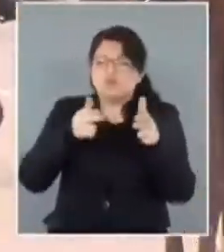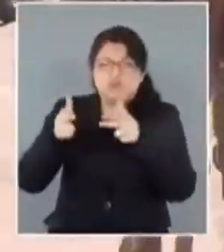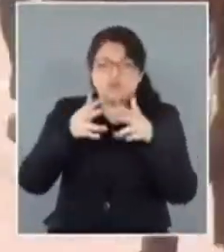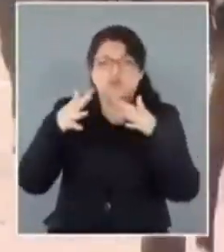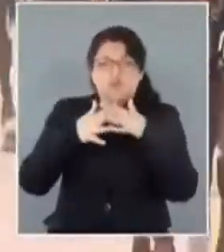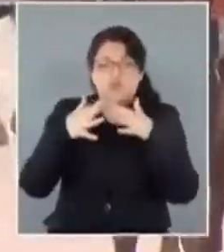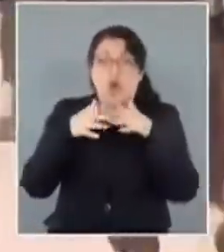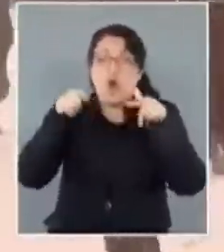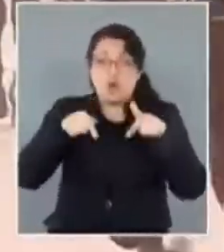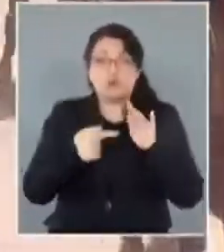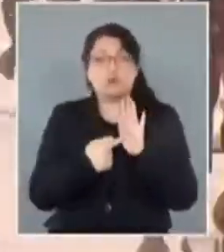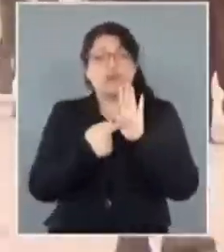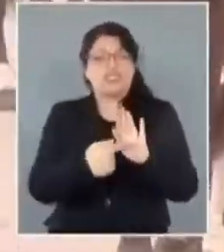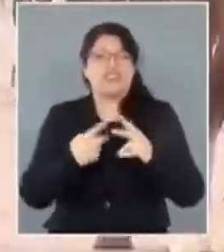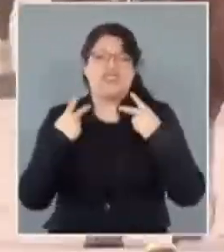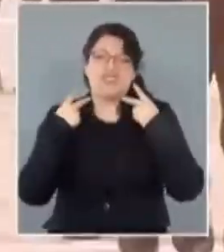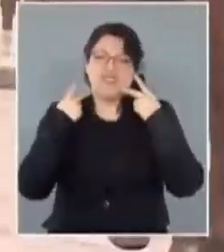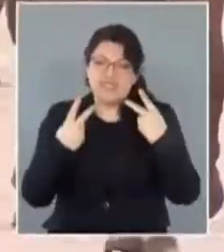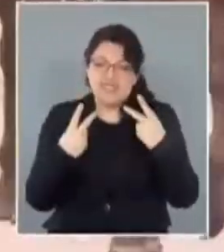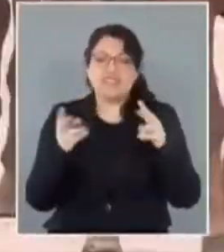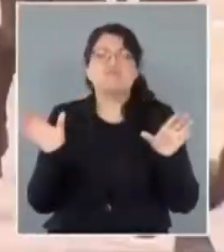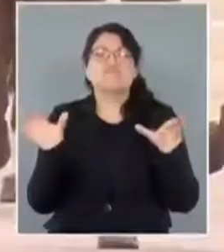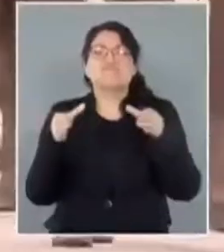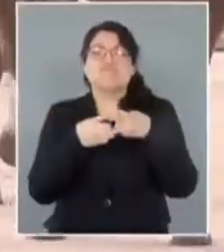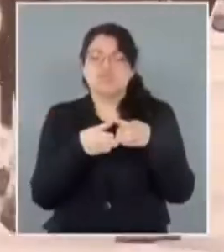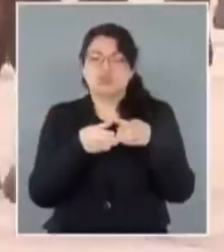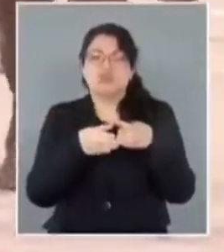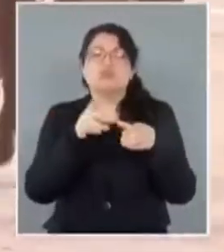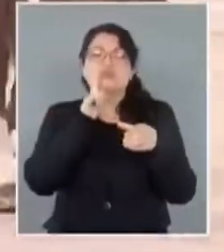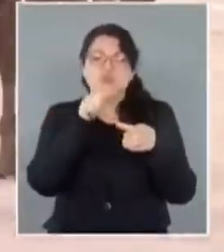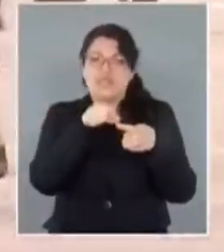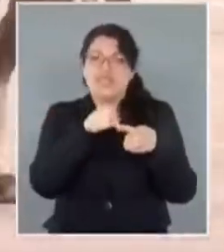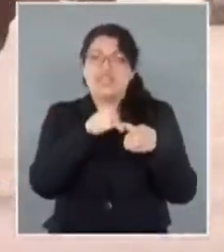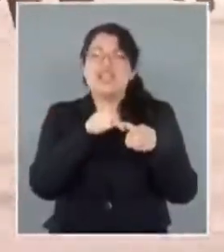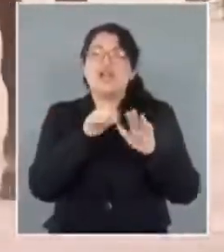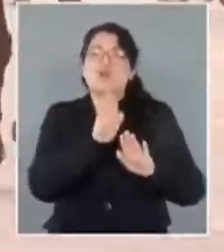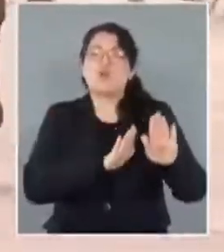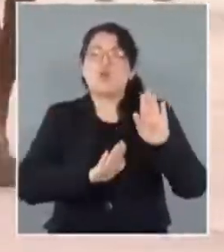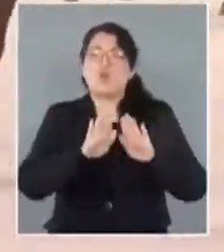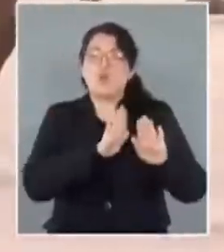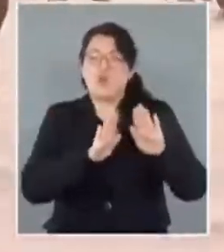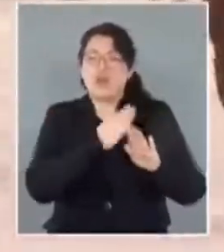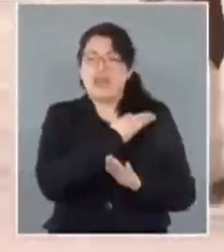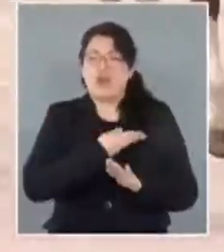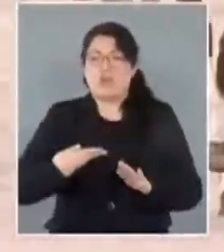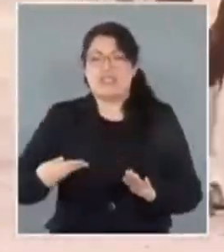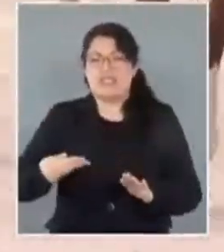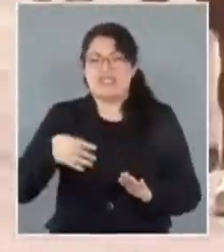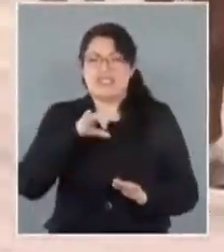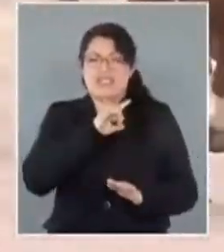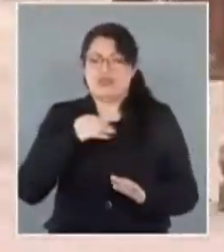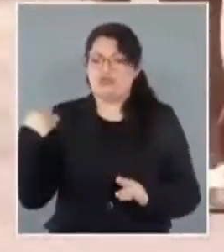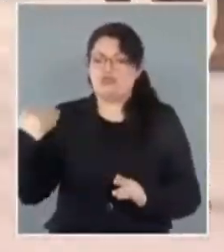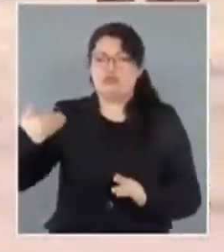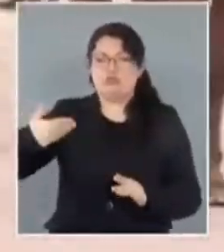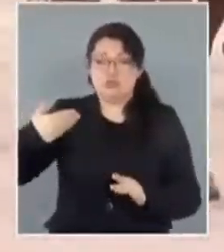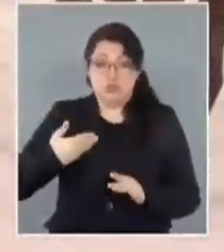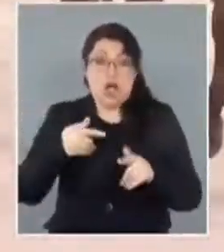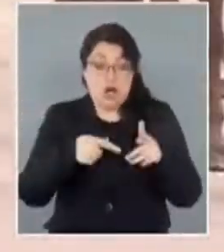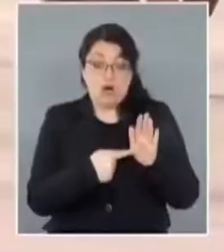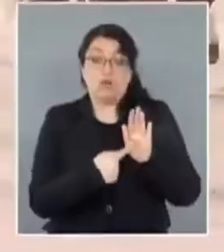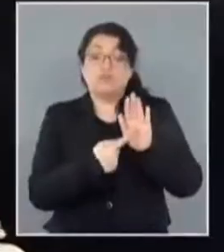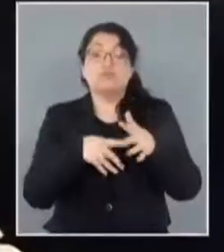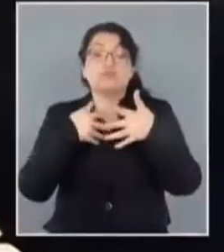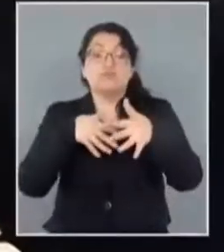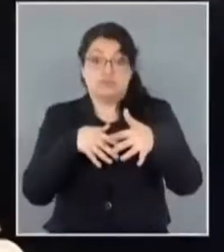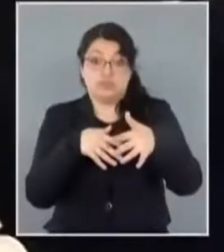se presenta gallarda con el desfile de las unidades que conforman la escolta montada de los presidentes de Chile. Desfila frente a la